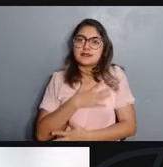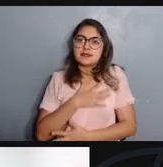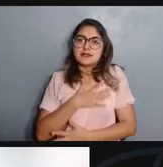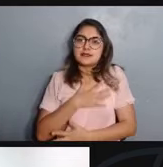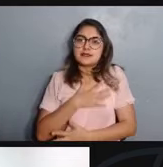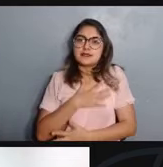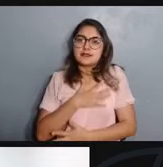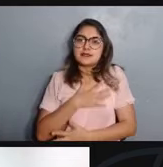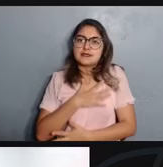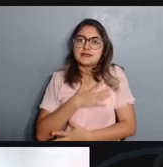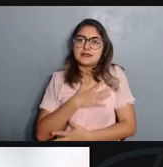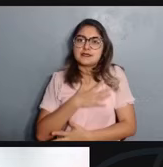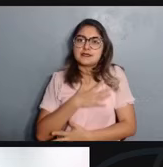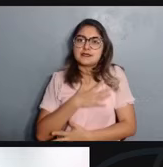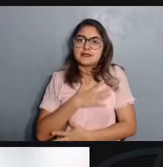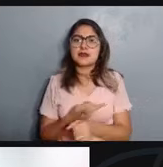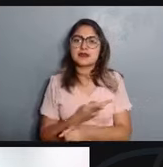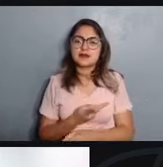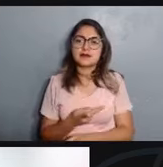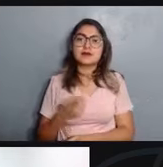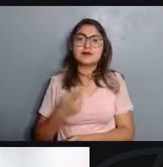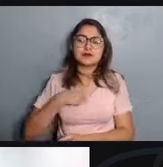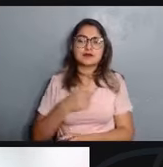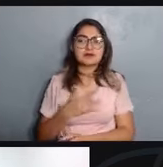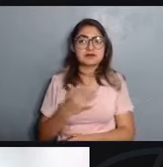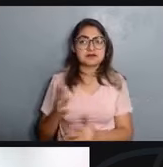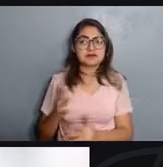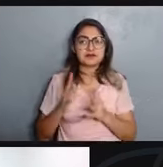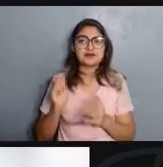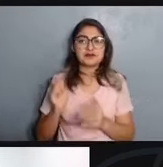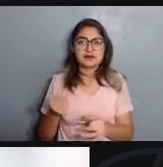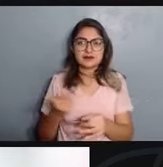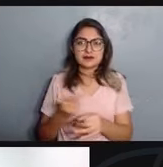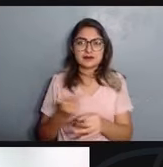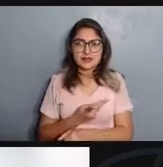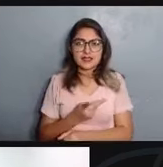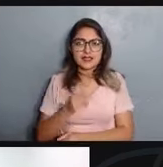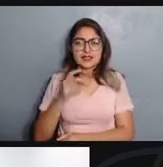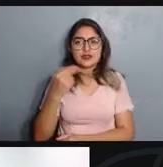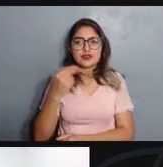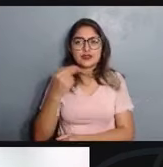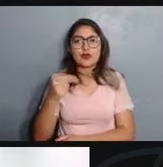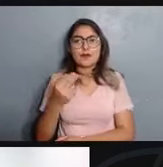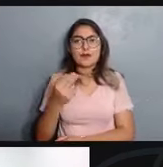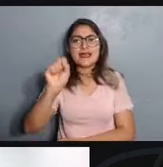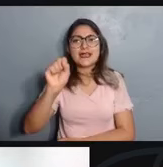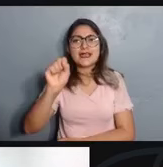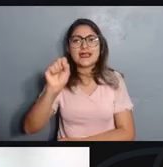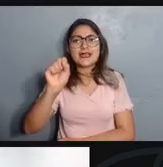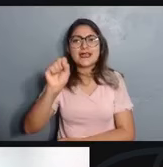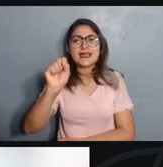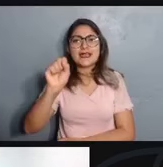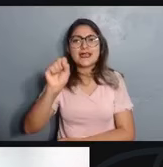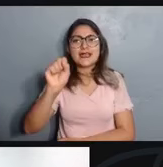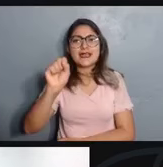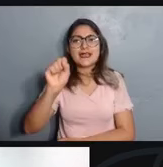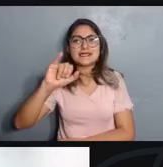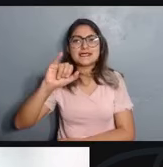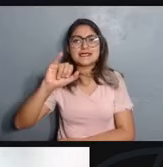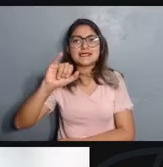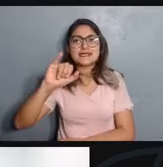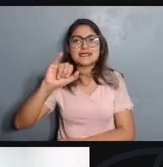hambre de piel. ¿Lo habías escuchado? Nunca, nunca, qué interesante. Bueno, pues el síndrome de hambre de piel se está